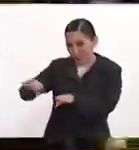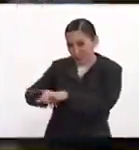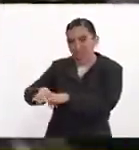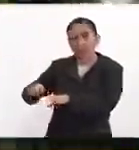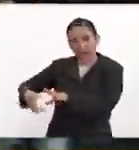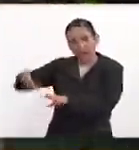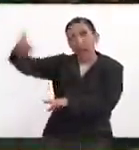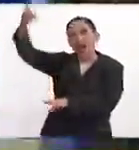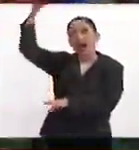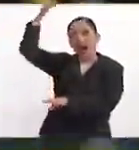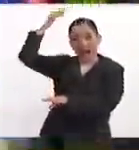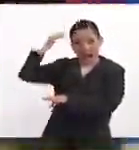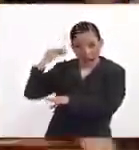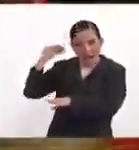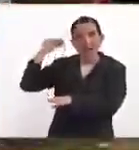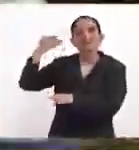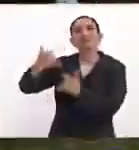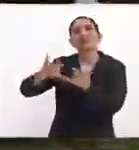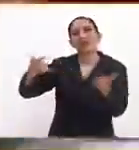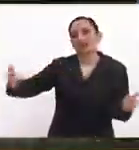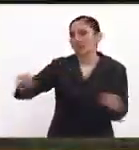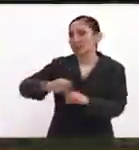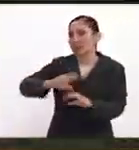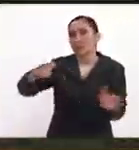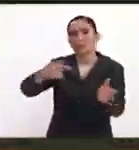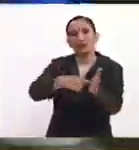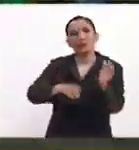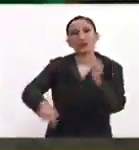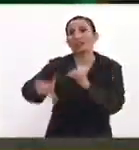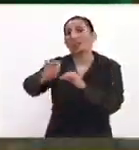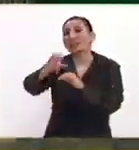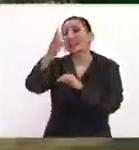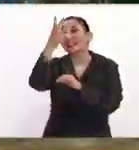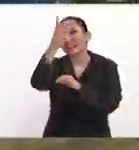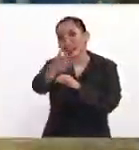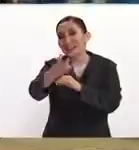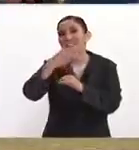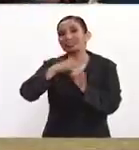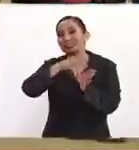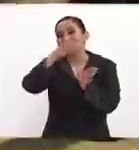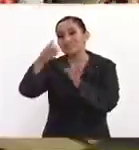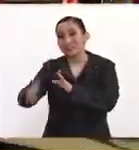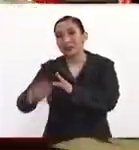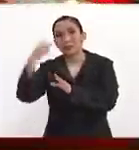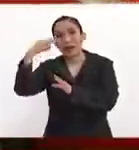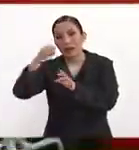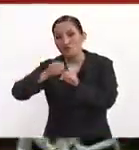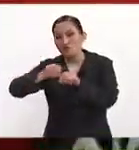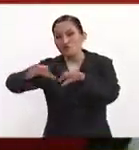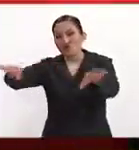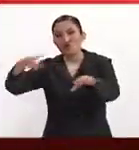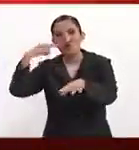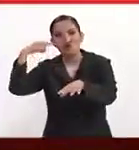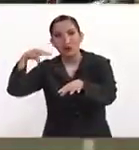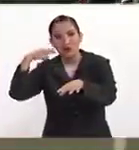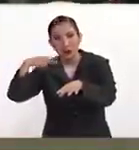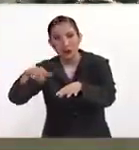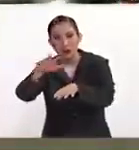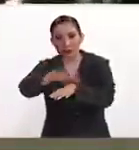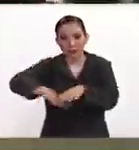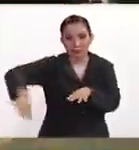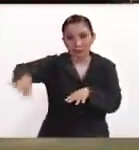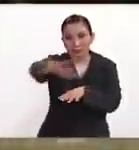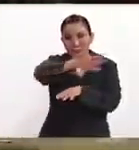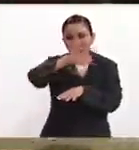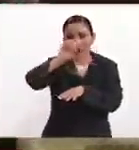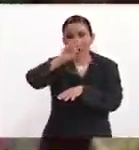se habían observado, el pasado histórico es muy claro, en 1973, más cercano a Veracruz, afectó fuertemente a la población